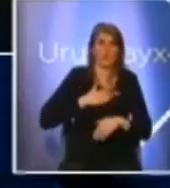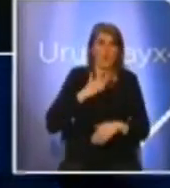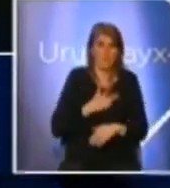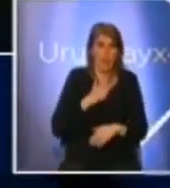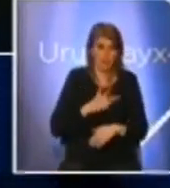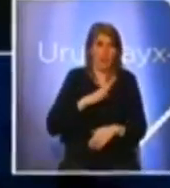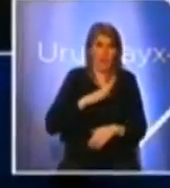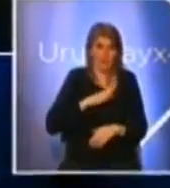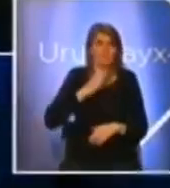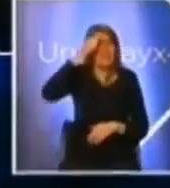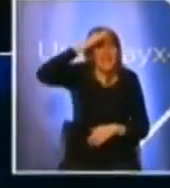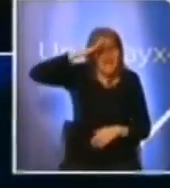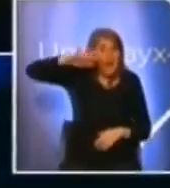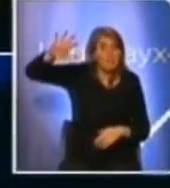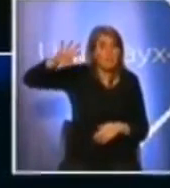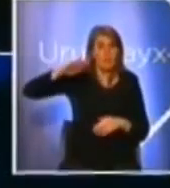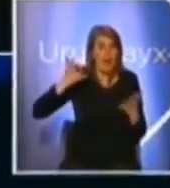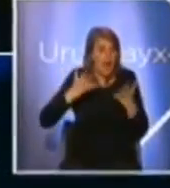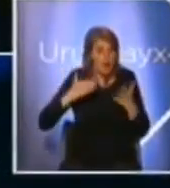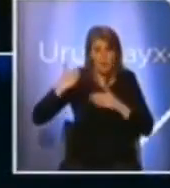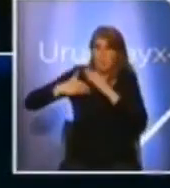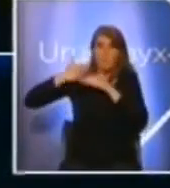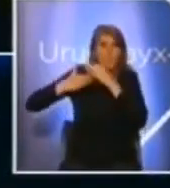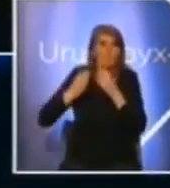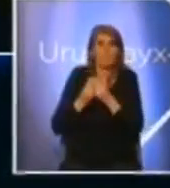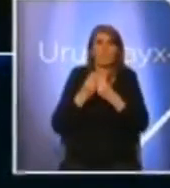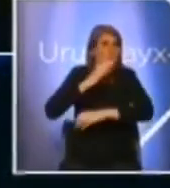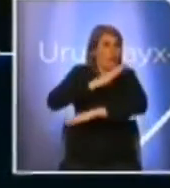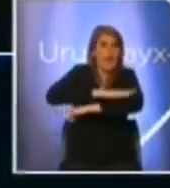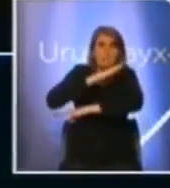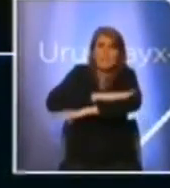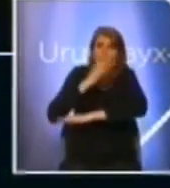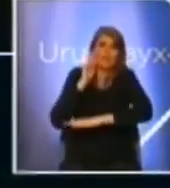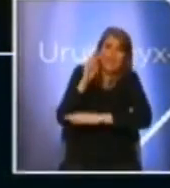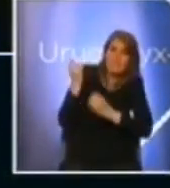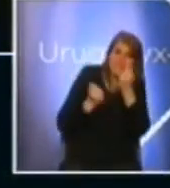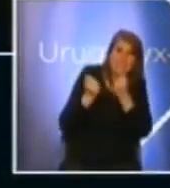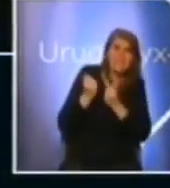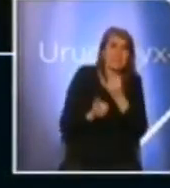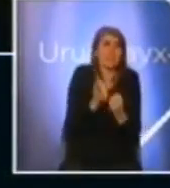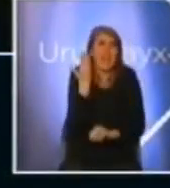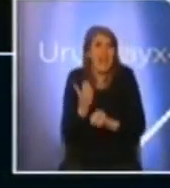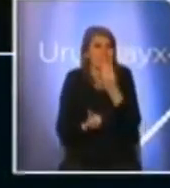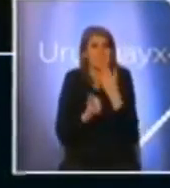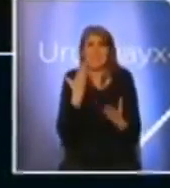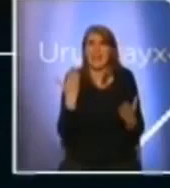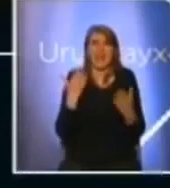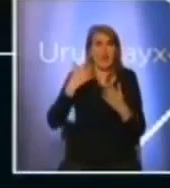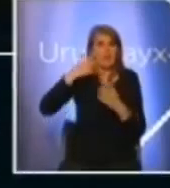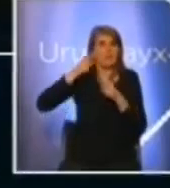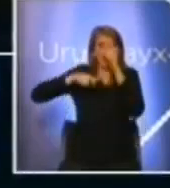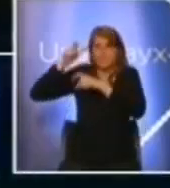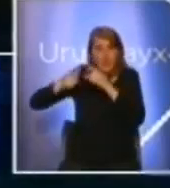El campo uruguayo se llenó de camiones, de plantas de silos, de pueblos